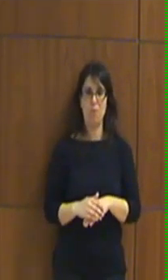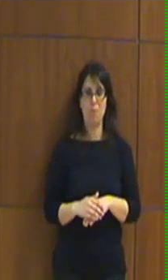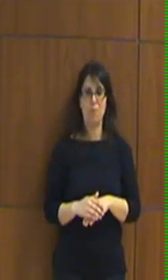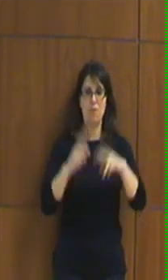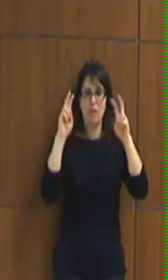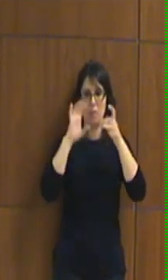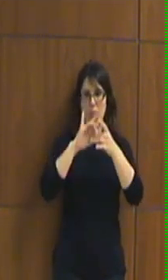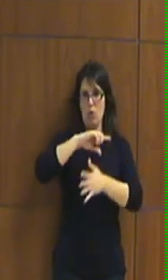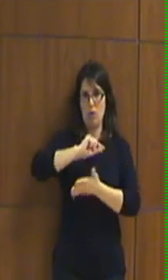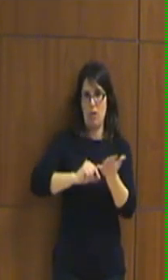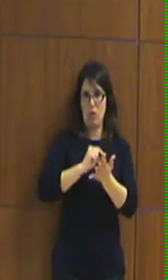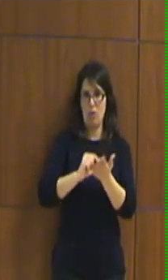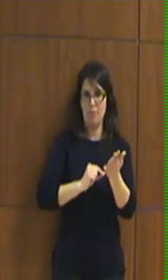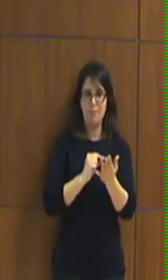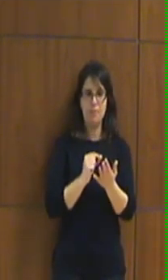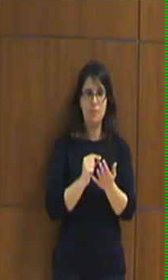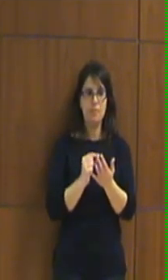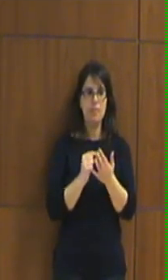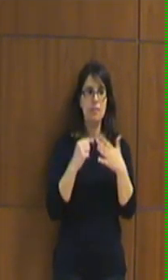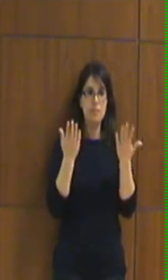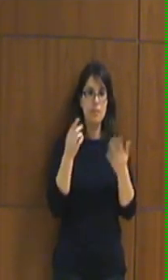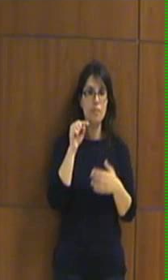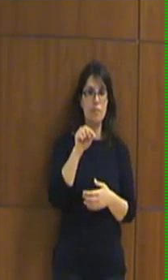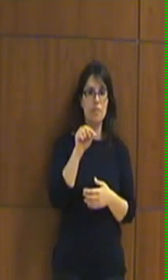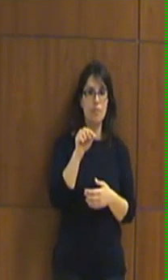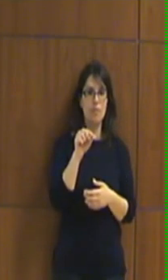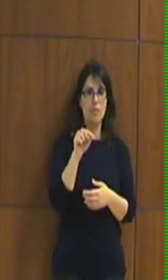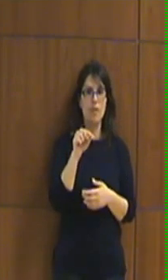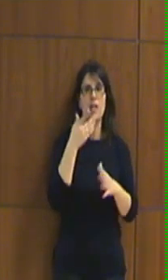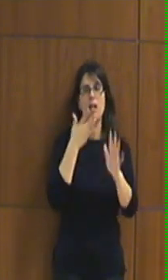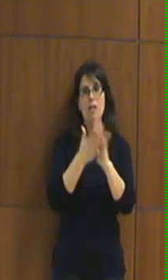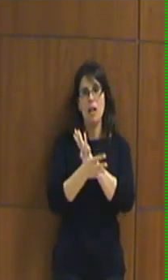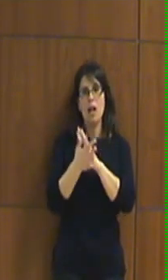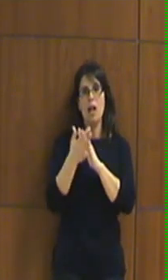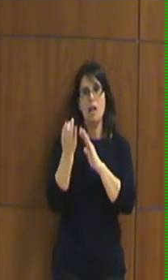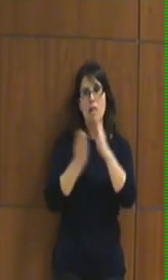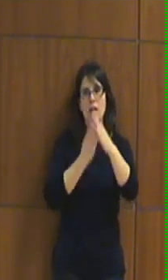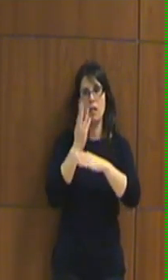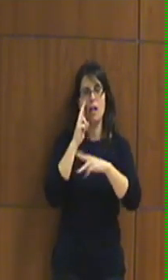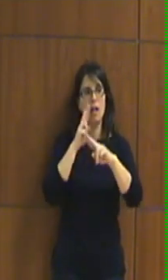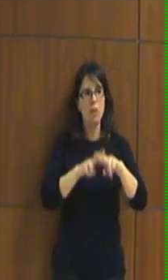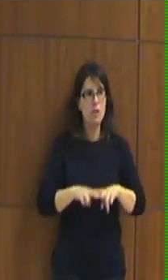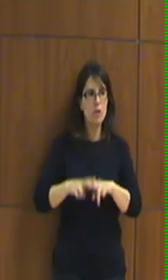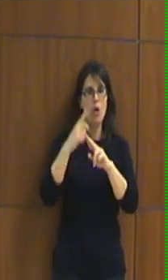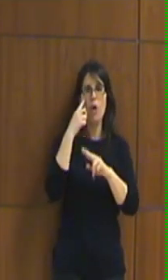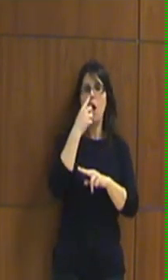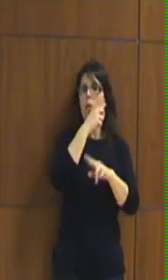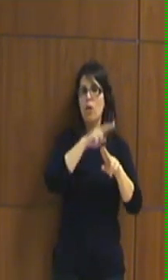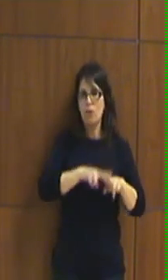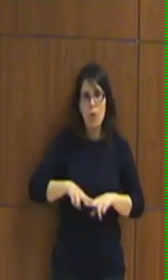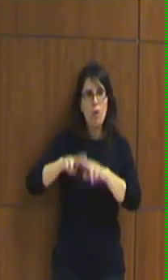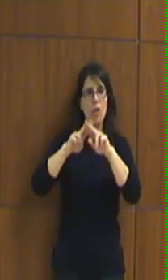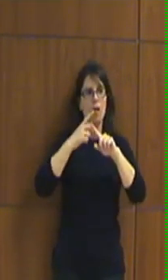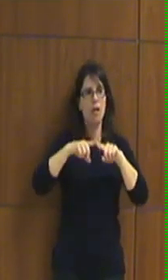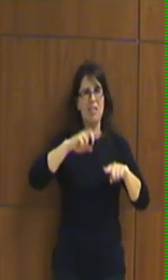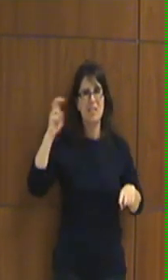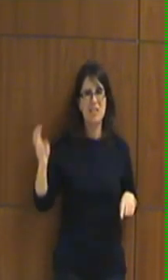eso implicaría una revisión, una auditoría, una posterior tal, con recursos complicados por parte de la